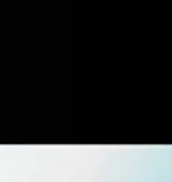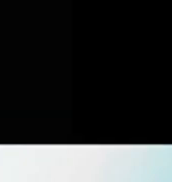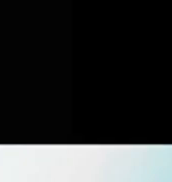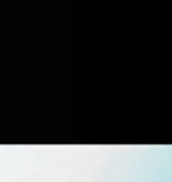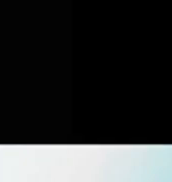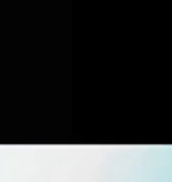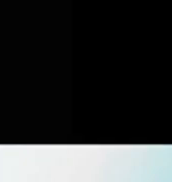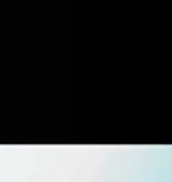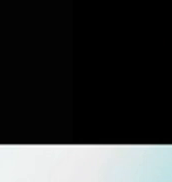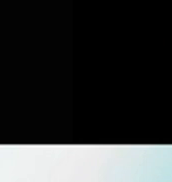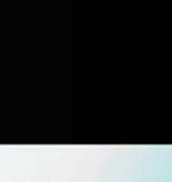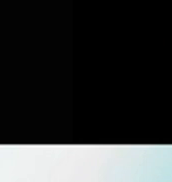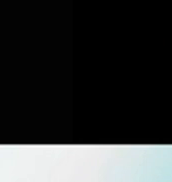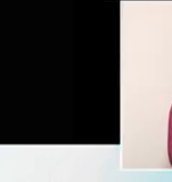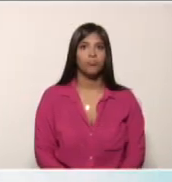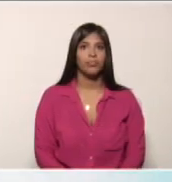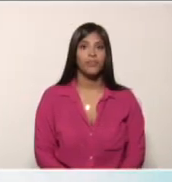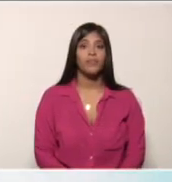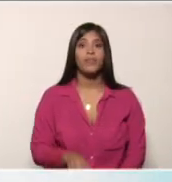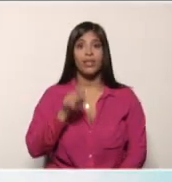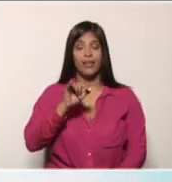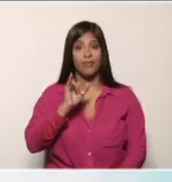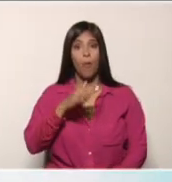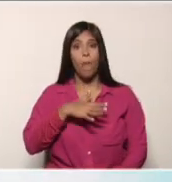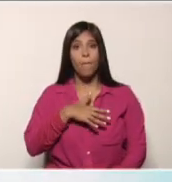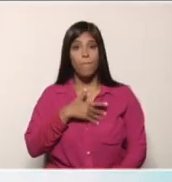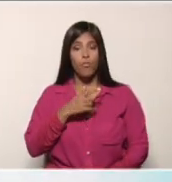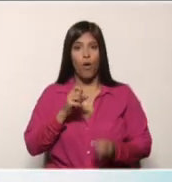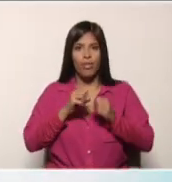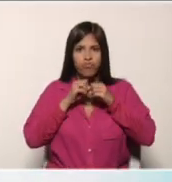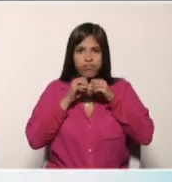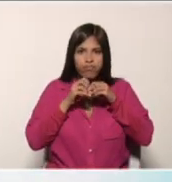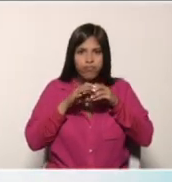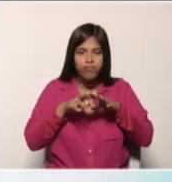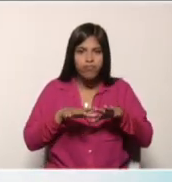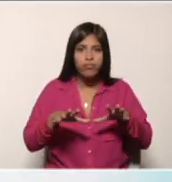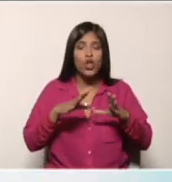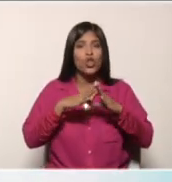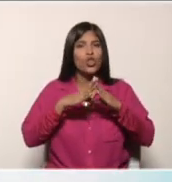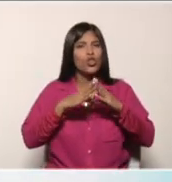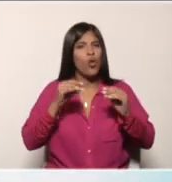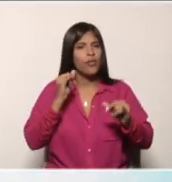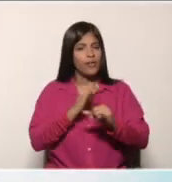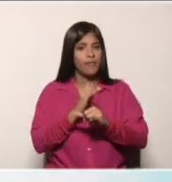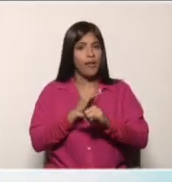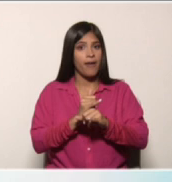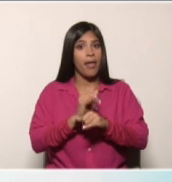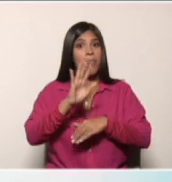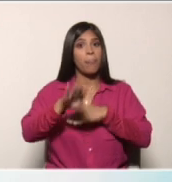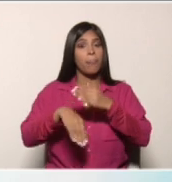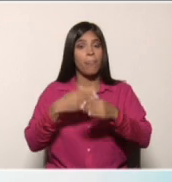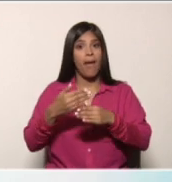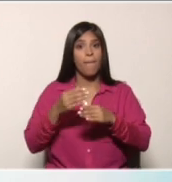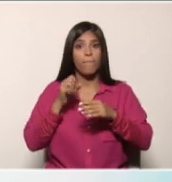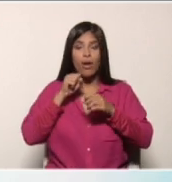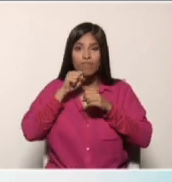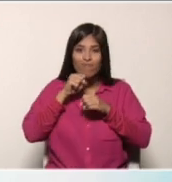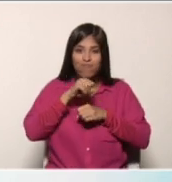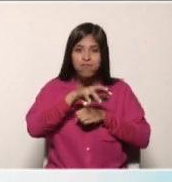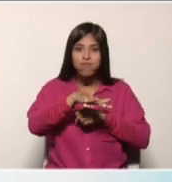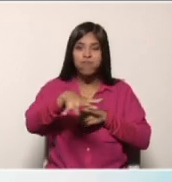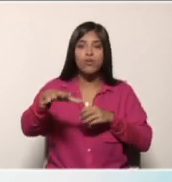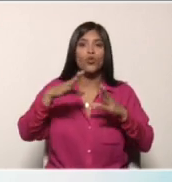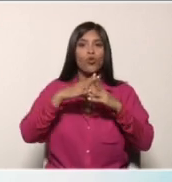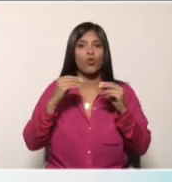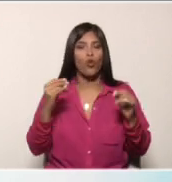Anchor es una aplicación para Android que permite grabar y distribuir podcasts en todas las plataformas que luego podemos compartir en redes sociales.